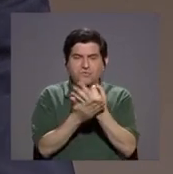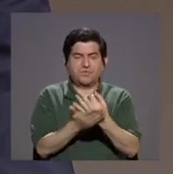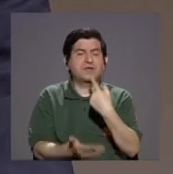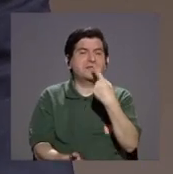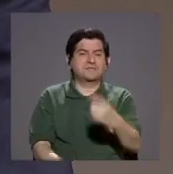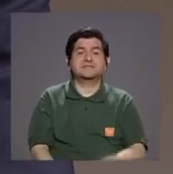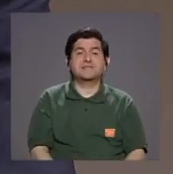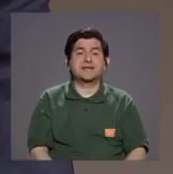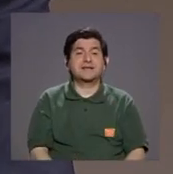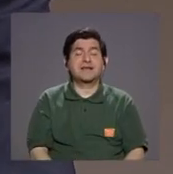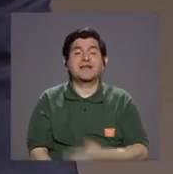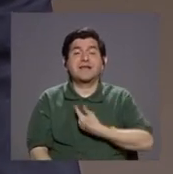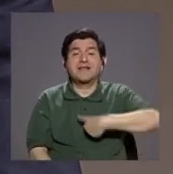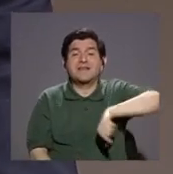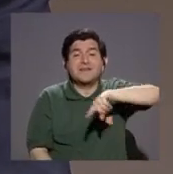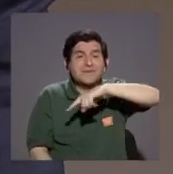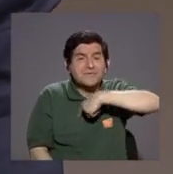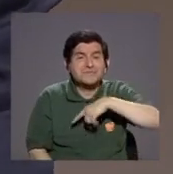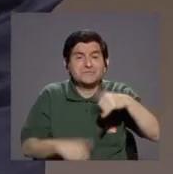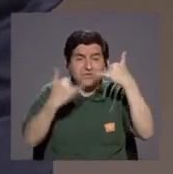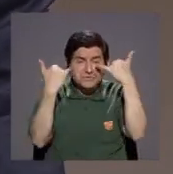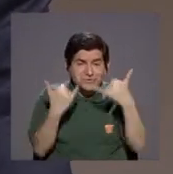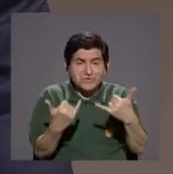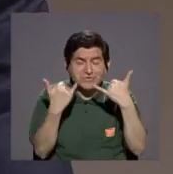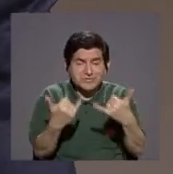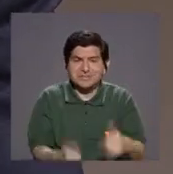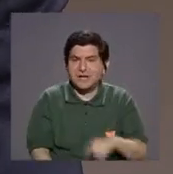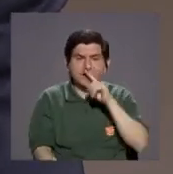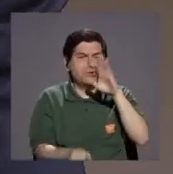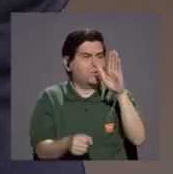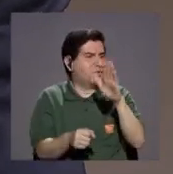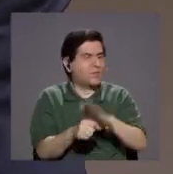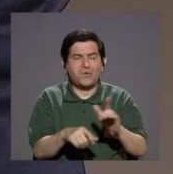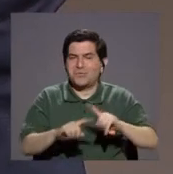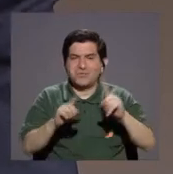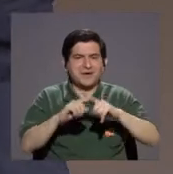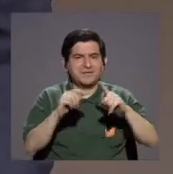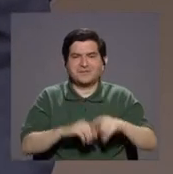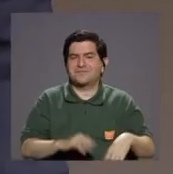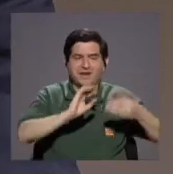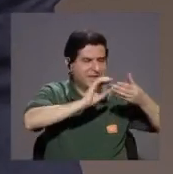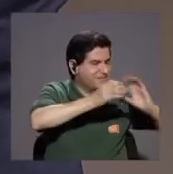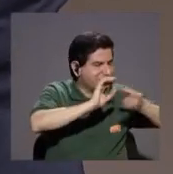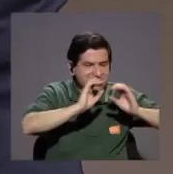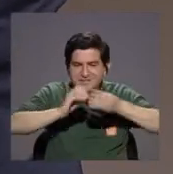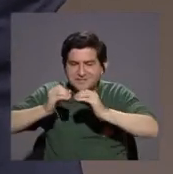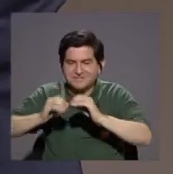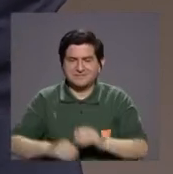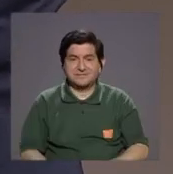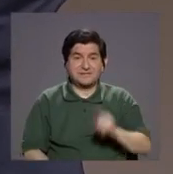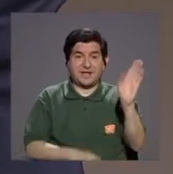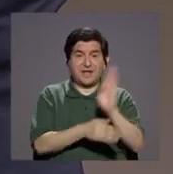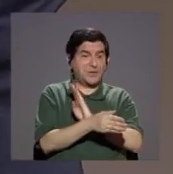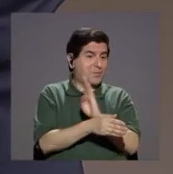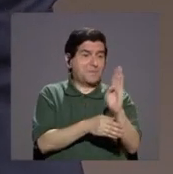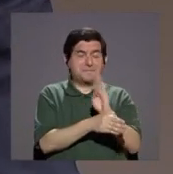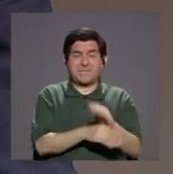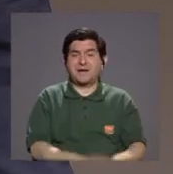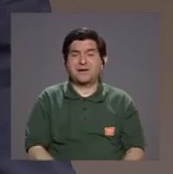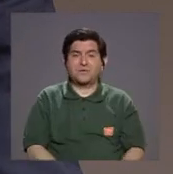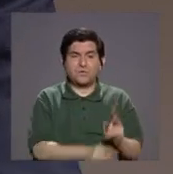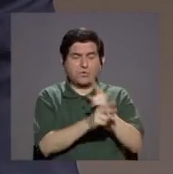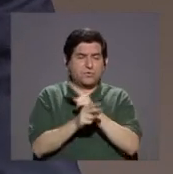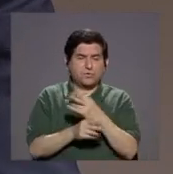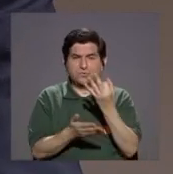mire el tema es que nosotros ya adentrados no vamos a cumplir una serie de indicadores por ejemplo en un banco la mujer